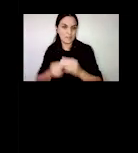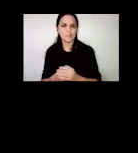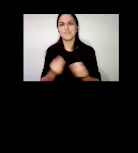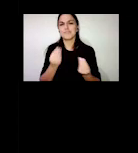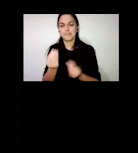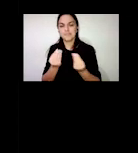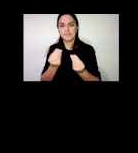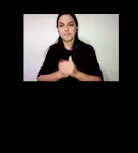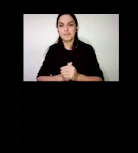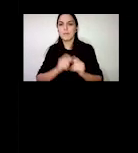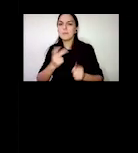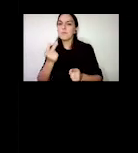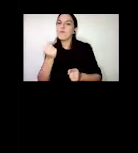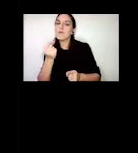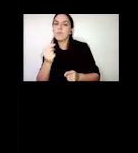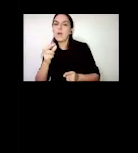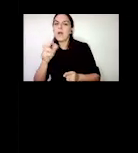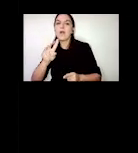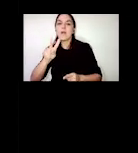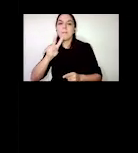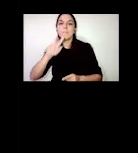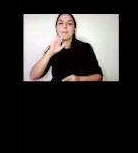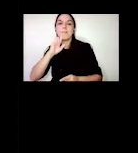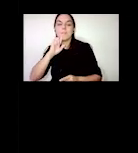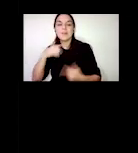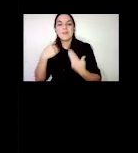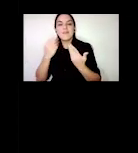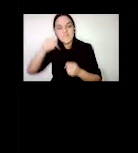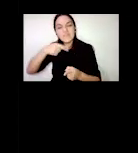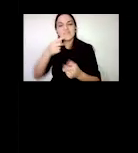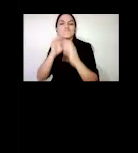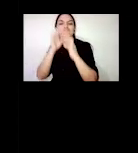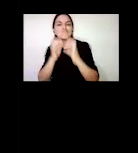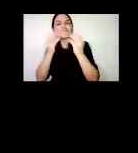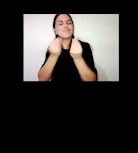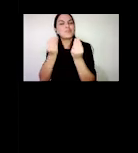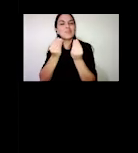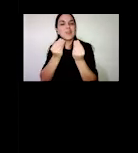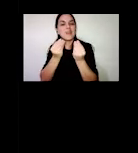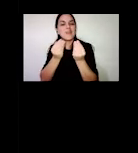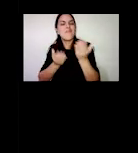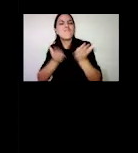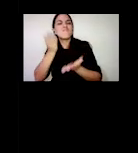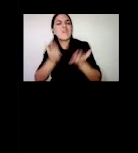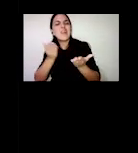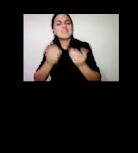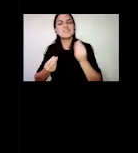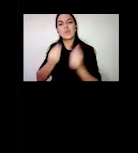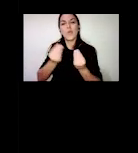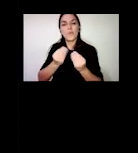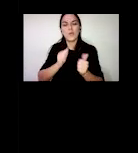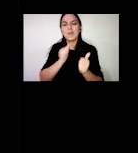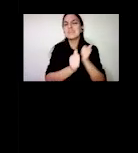como se evalúa BPP, esto trajo mucha discusión. ¿Qué balance se usaba para evaluar a BPP? ¿El histórico?